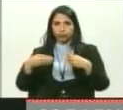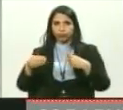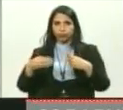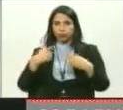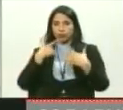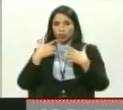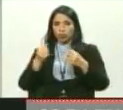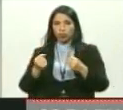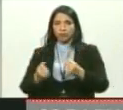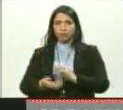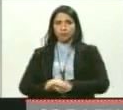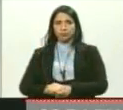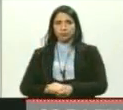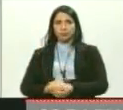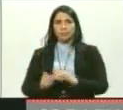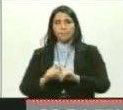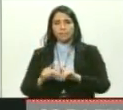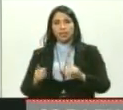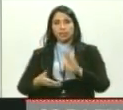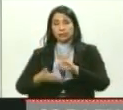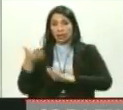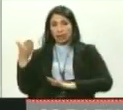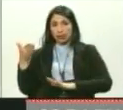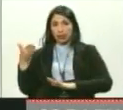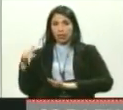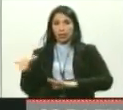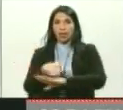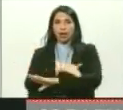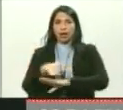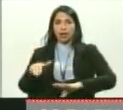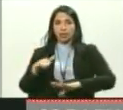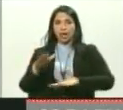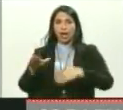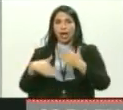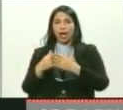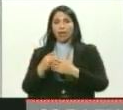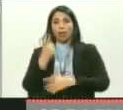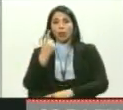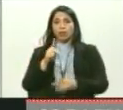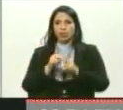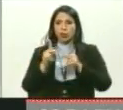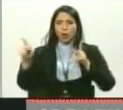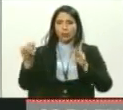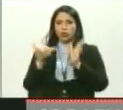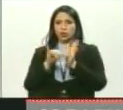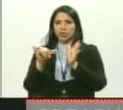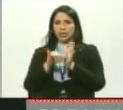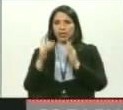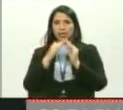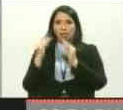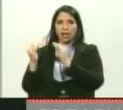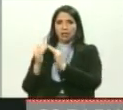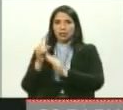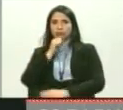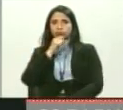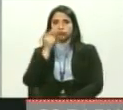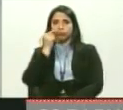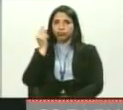segura para que salgan a las calles hasta un kilómetro a la redonda. Los adultos